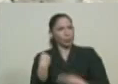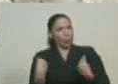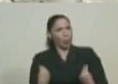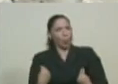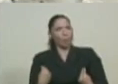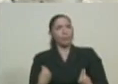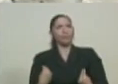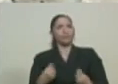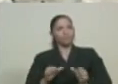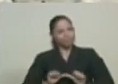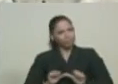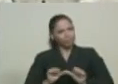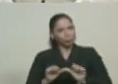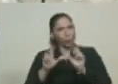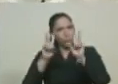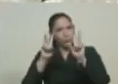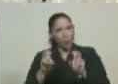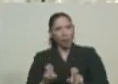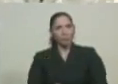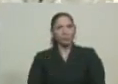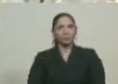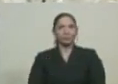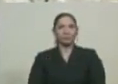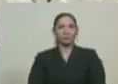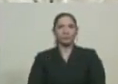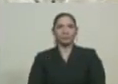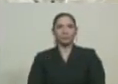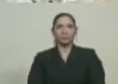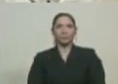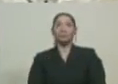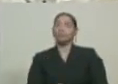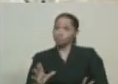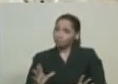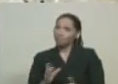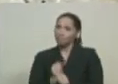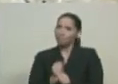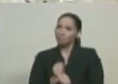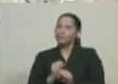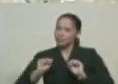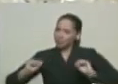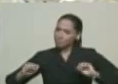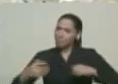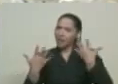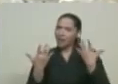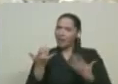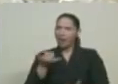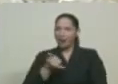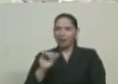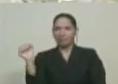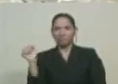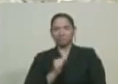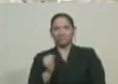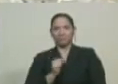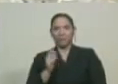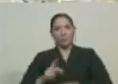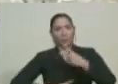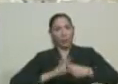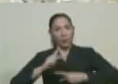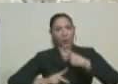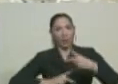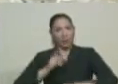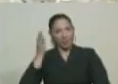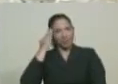este arranque exitoso de la reconversión. está confiado, tiene la esperanza porque sabe que este programa integral